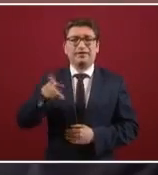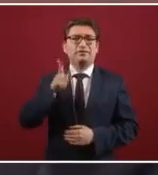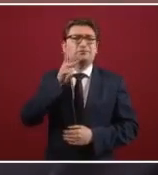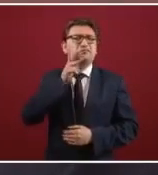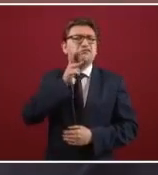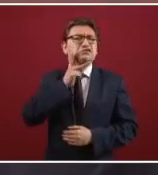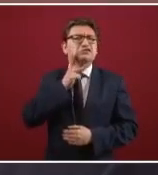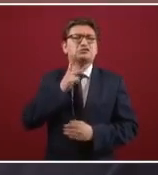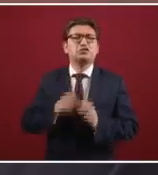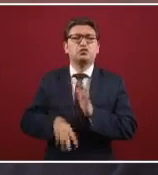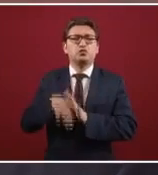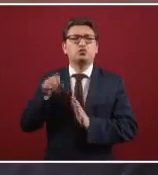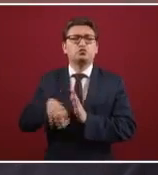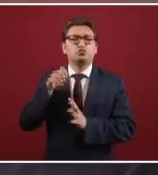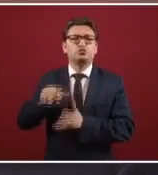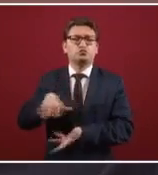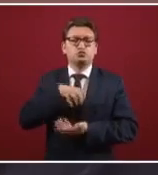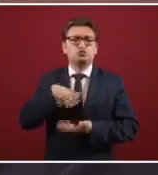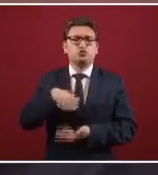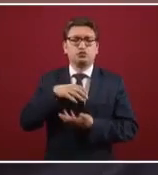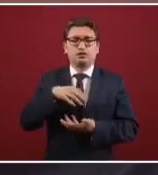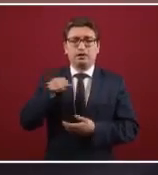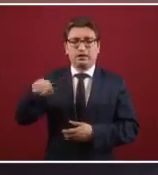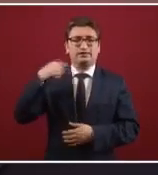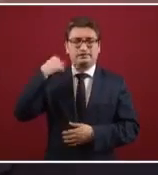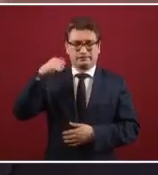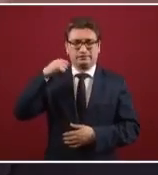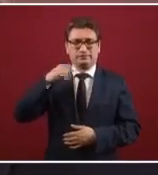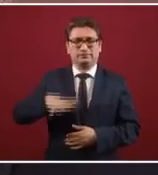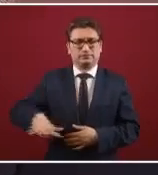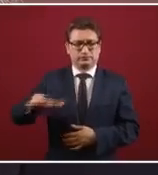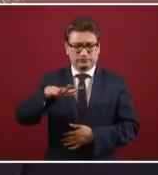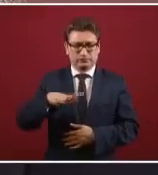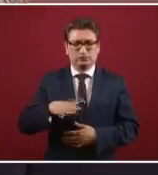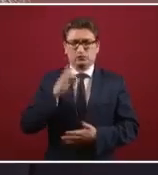crudo de tabasco